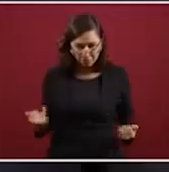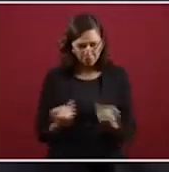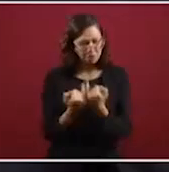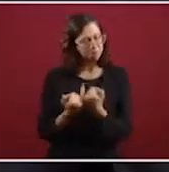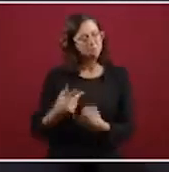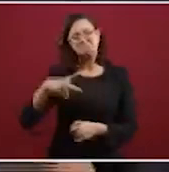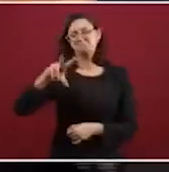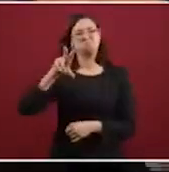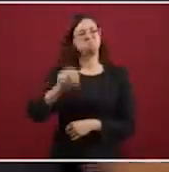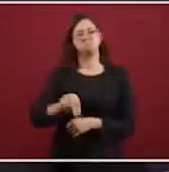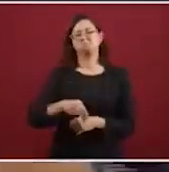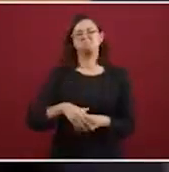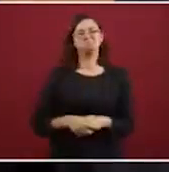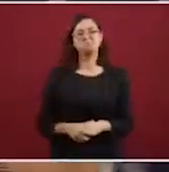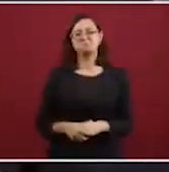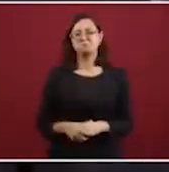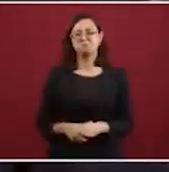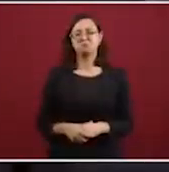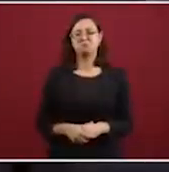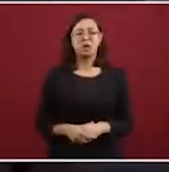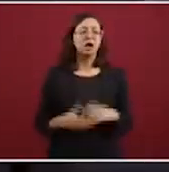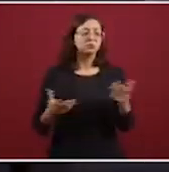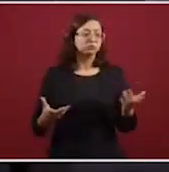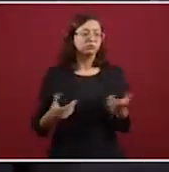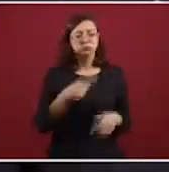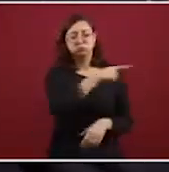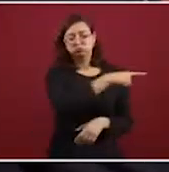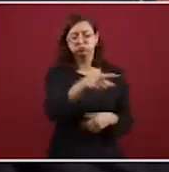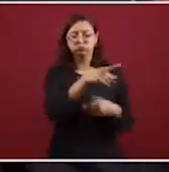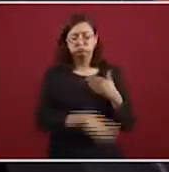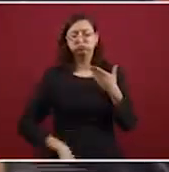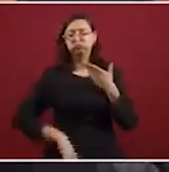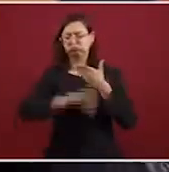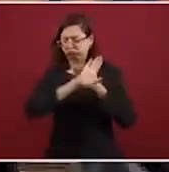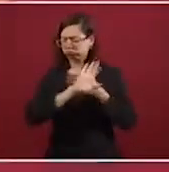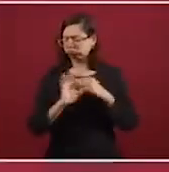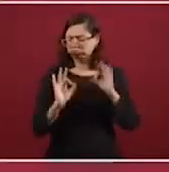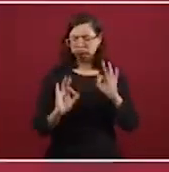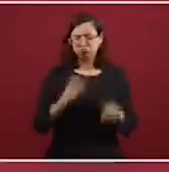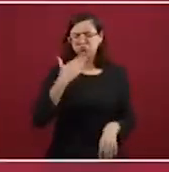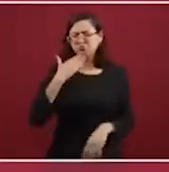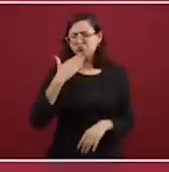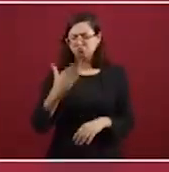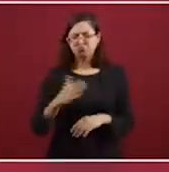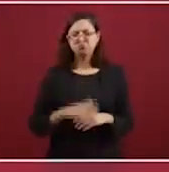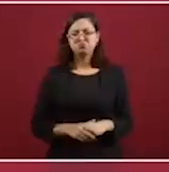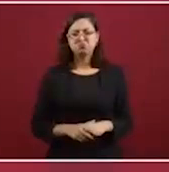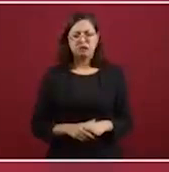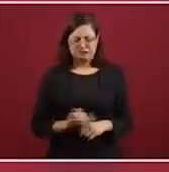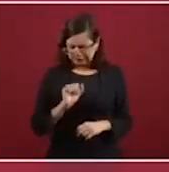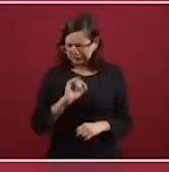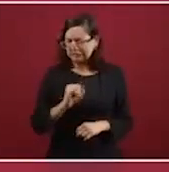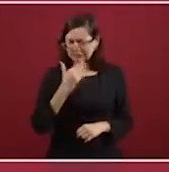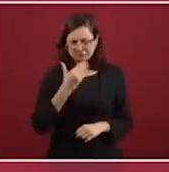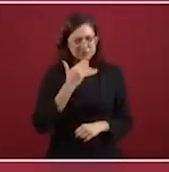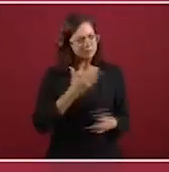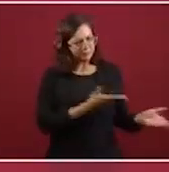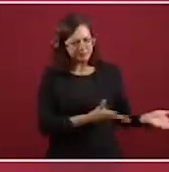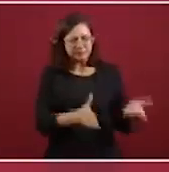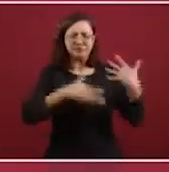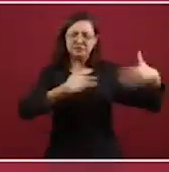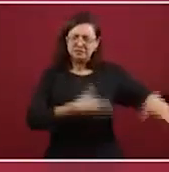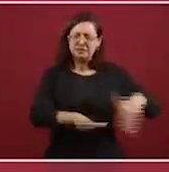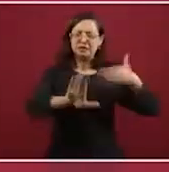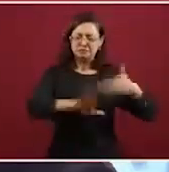y tiene que haber oposición y que caminen yo camine